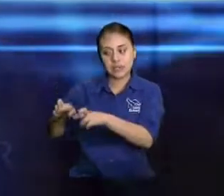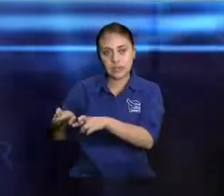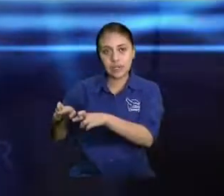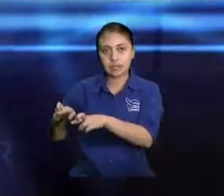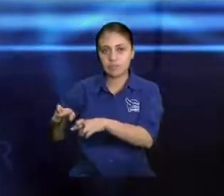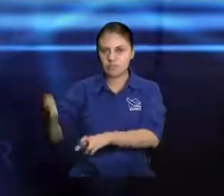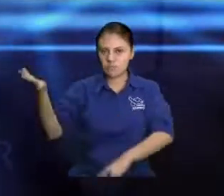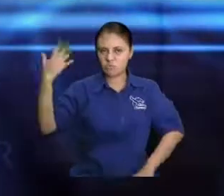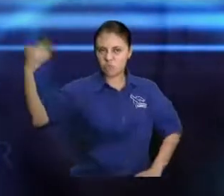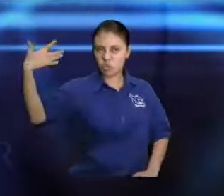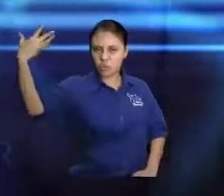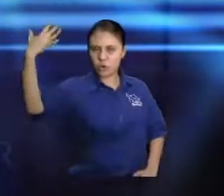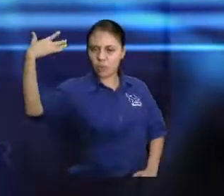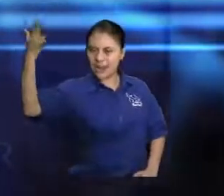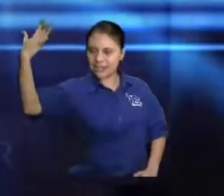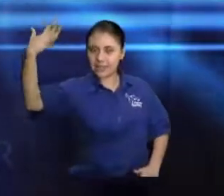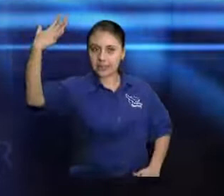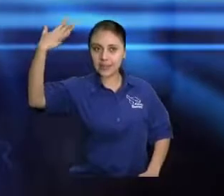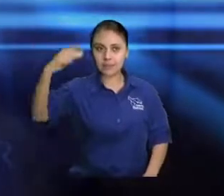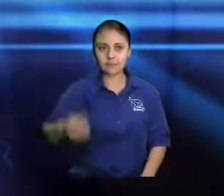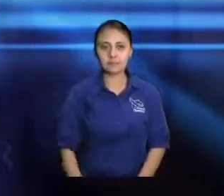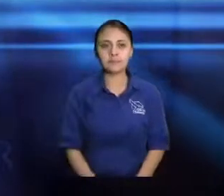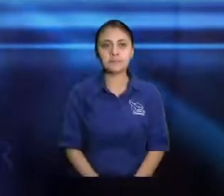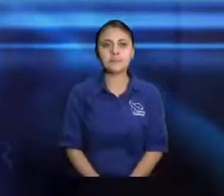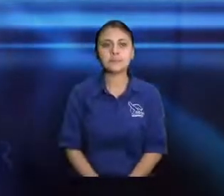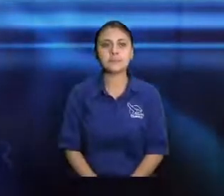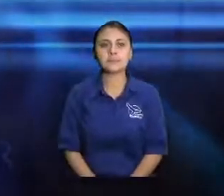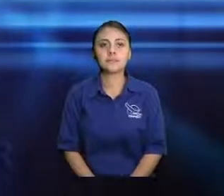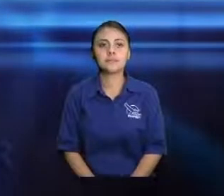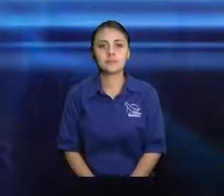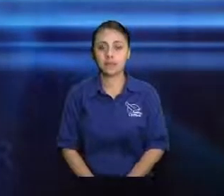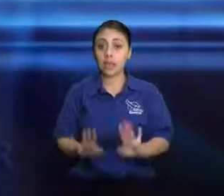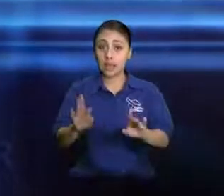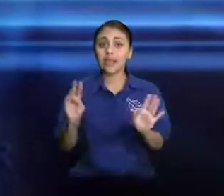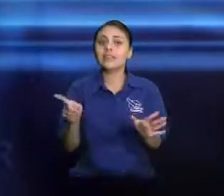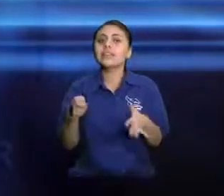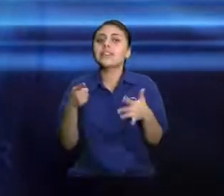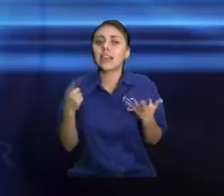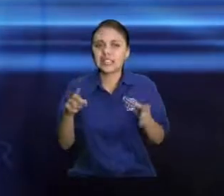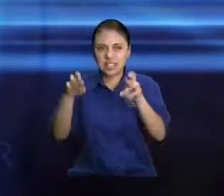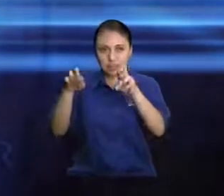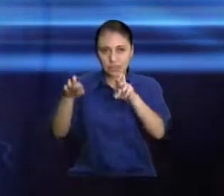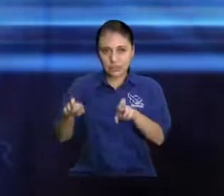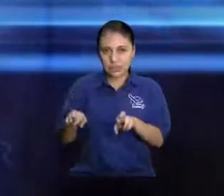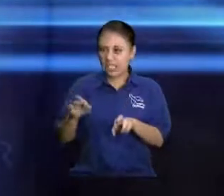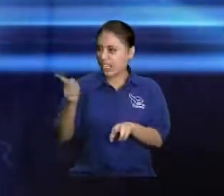María Félix. Entonces ayúdeme a predicar. ¿Quién es el impío ahí?